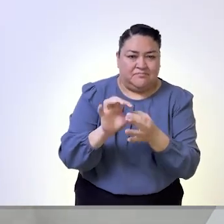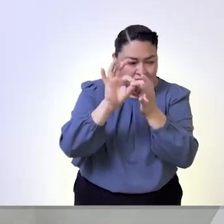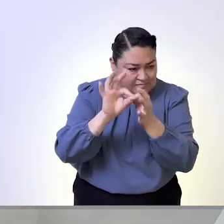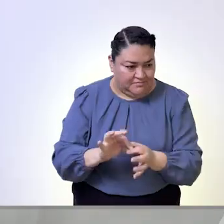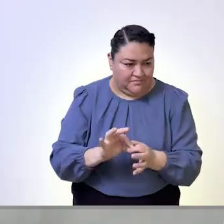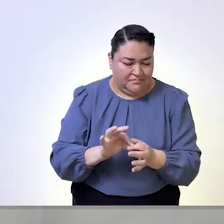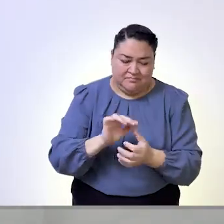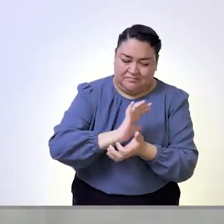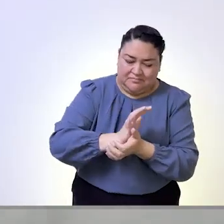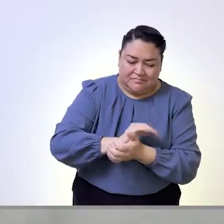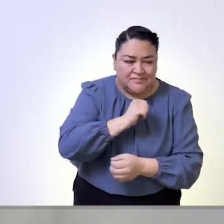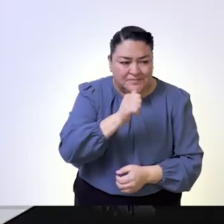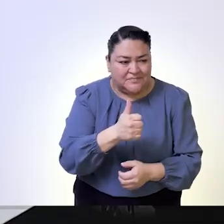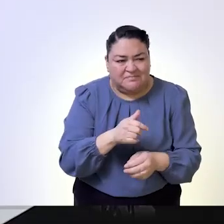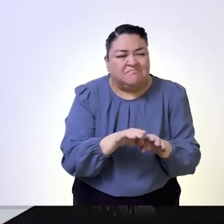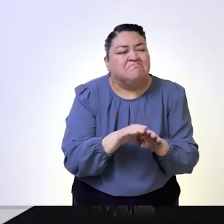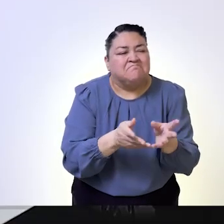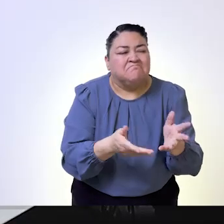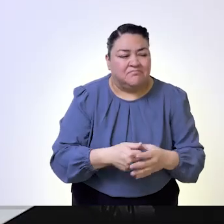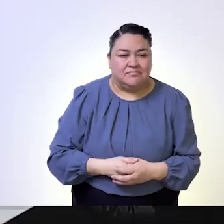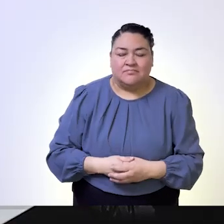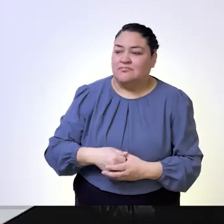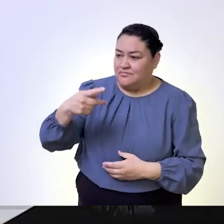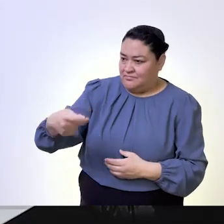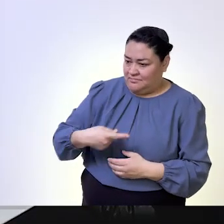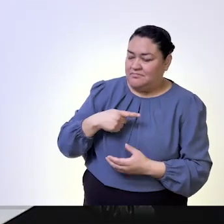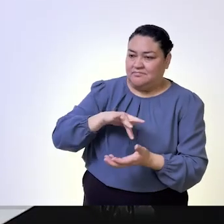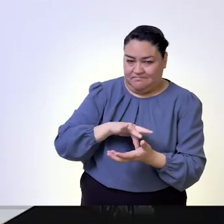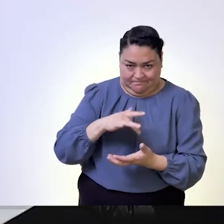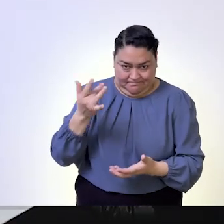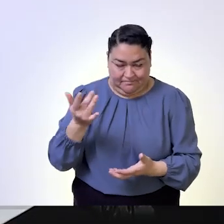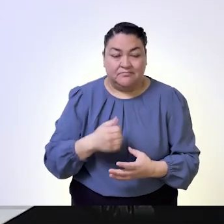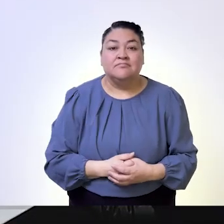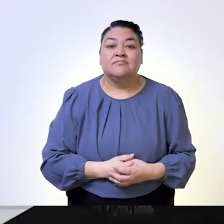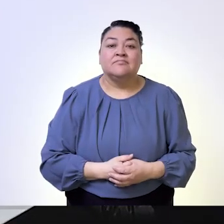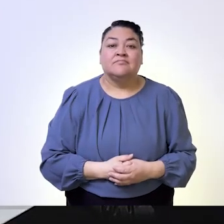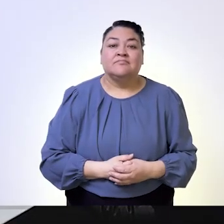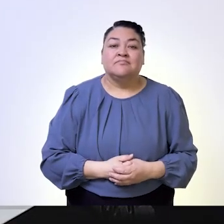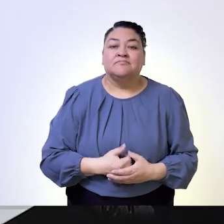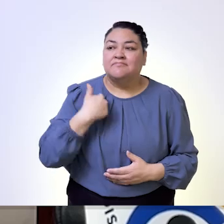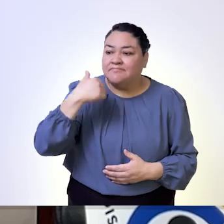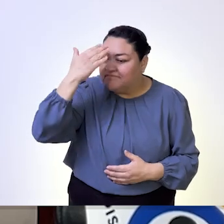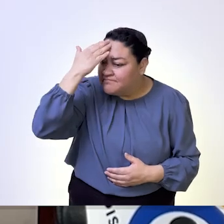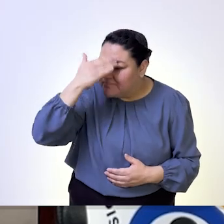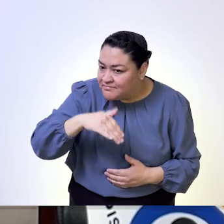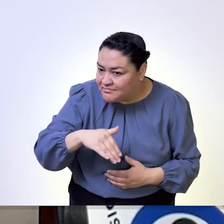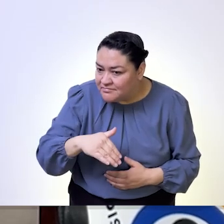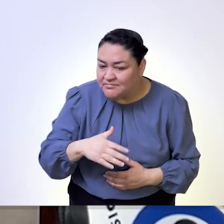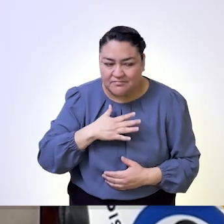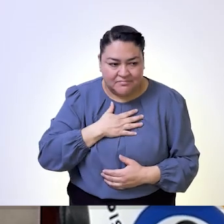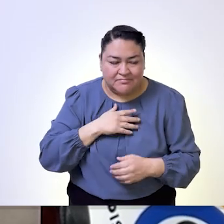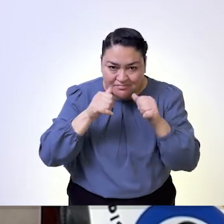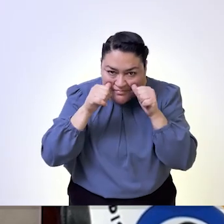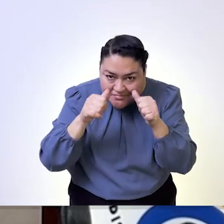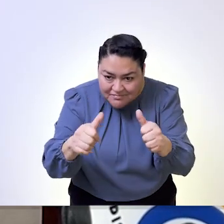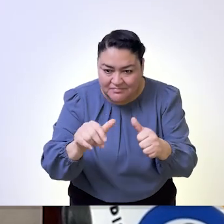no discriminación en México? Muchas gracias por la pregunta. Pues sin duda,